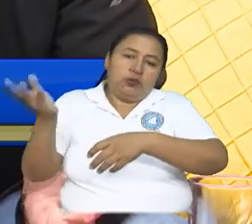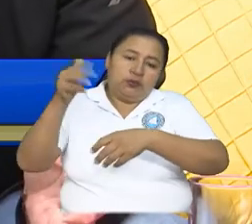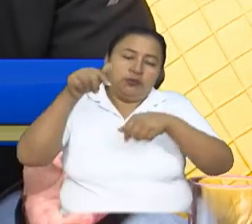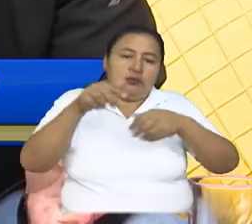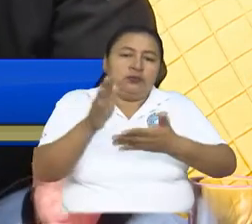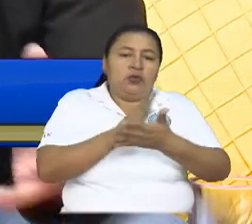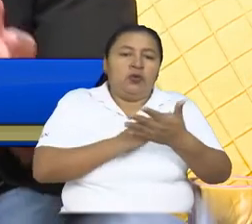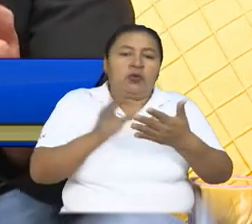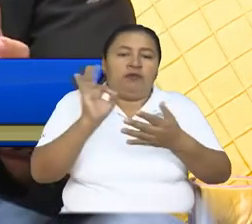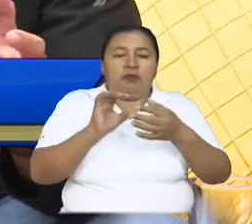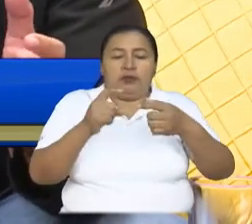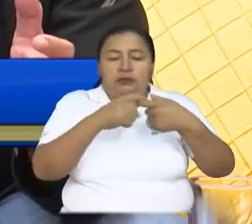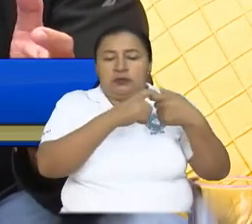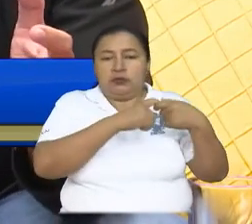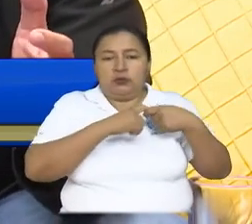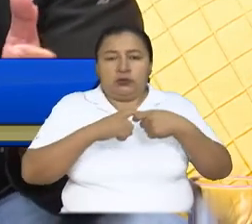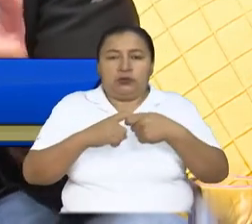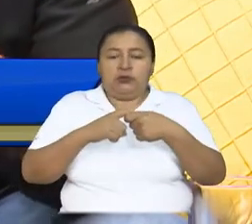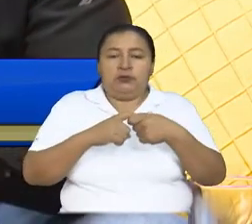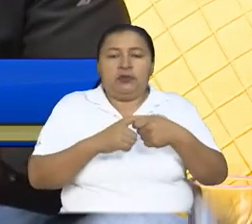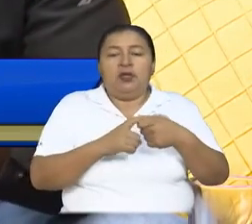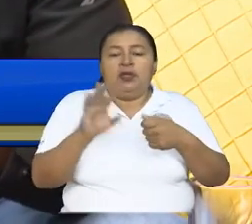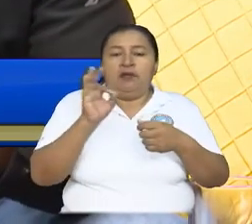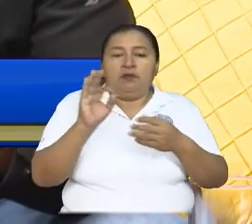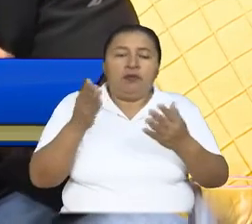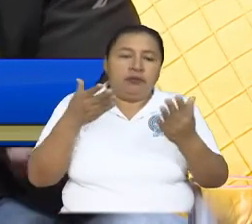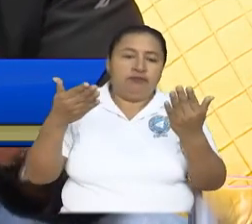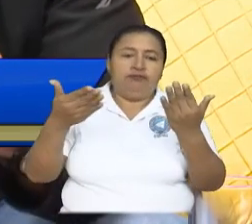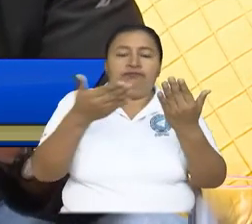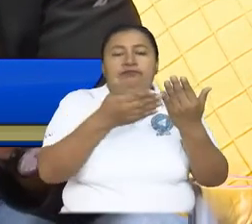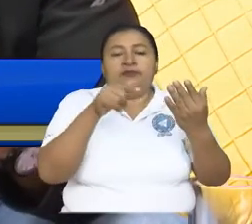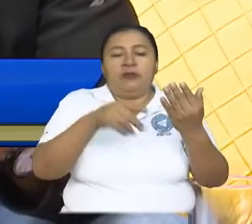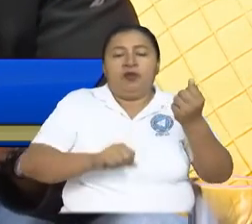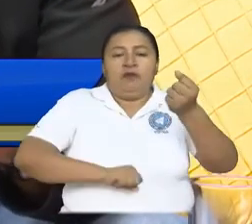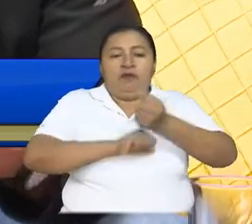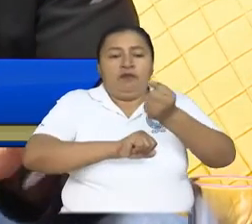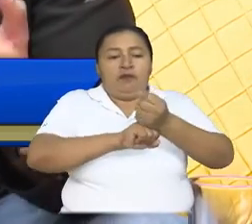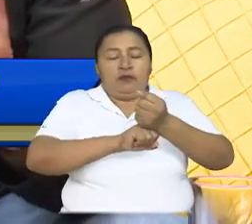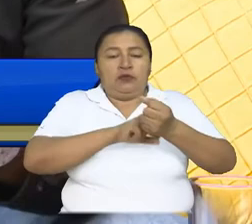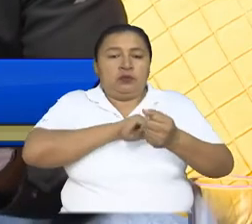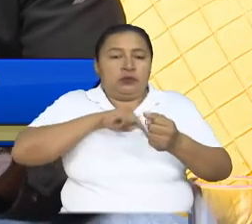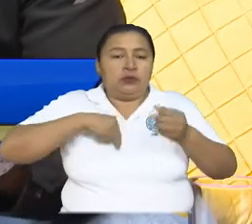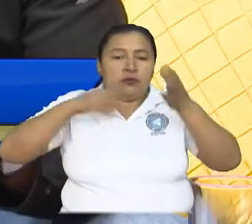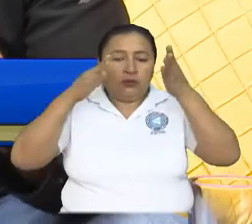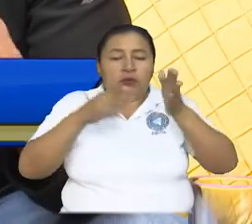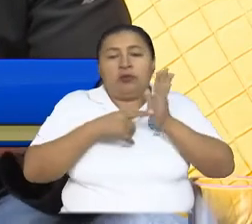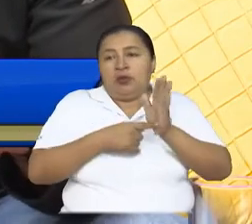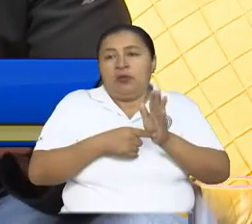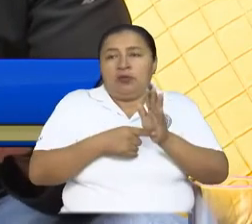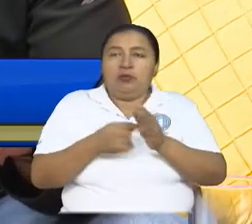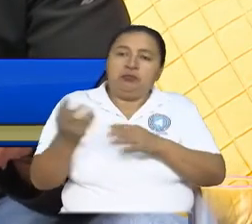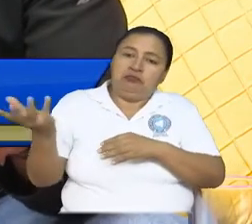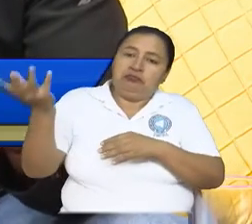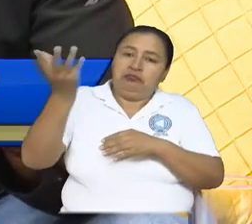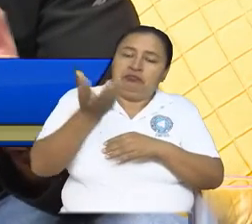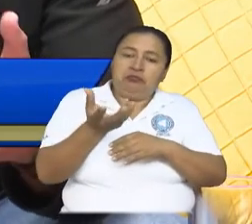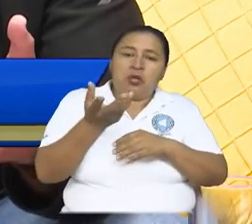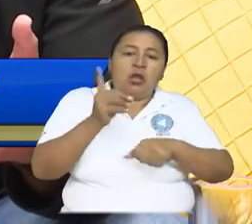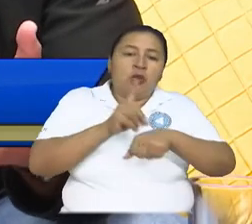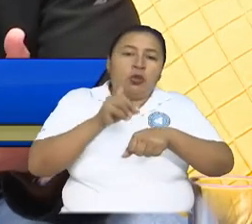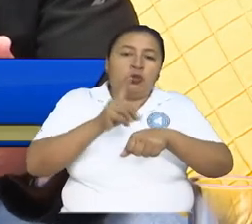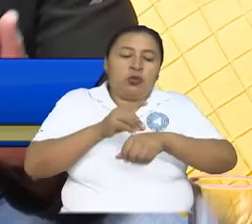alguna manera se tenemos de manera indirecta fortalecer nuestros servicios por ejemplo si viene una brigada del ortopedista